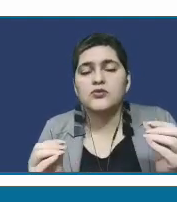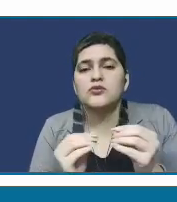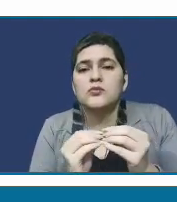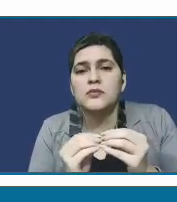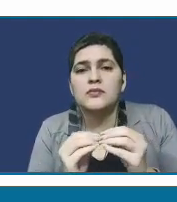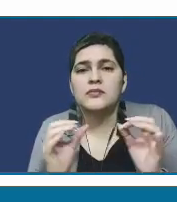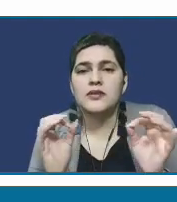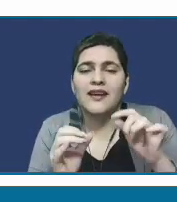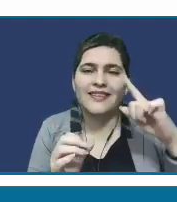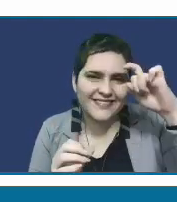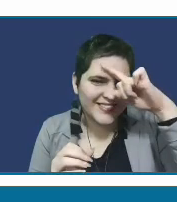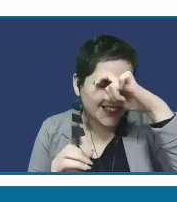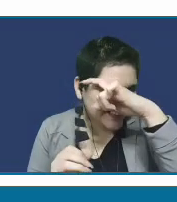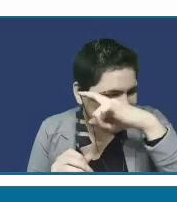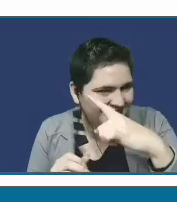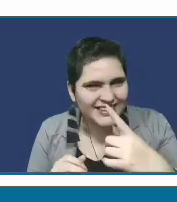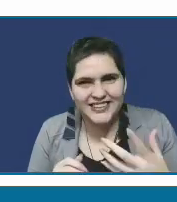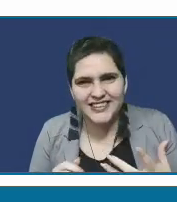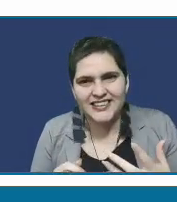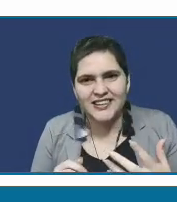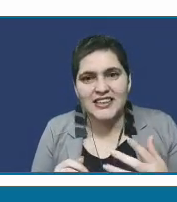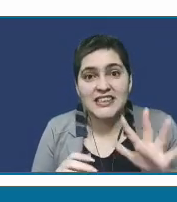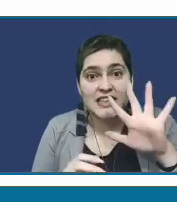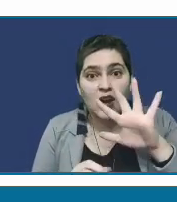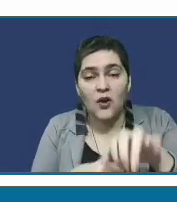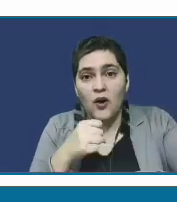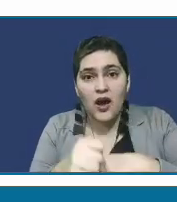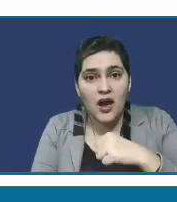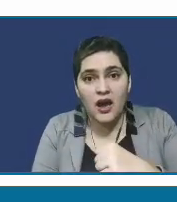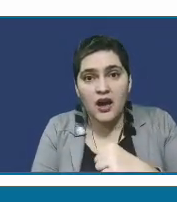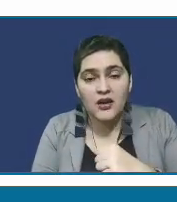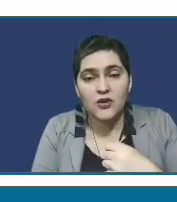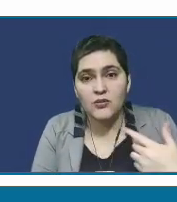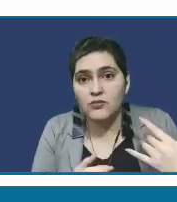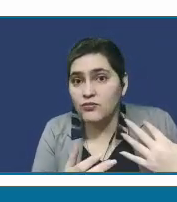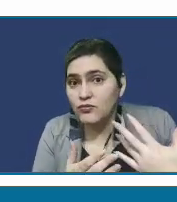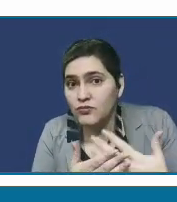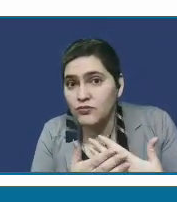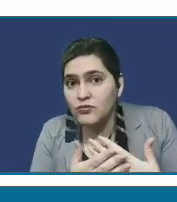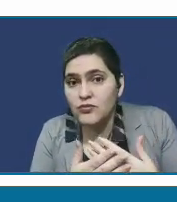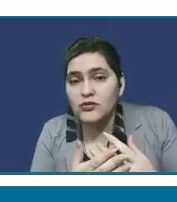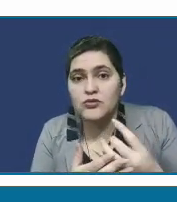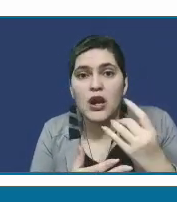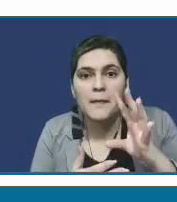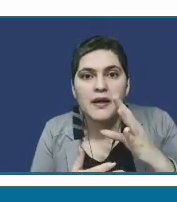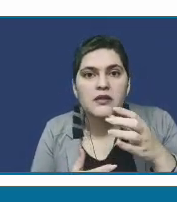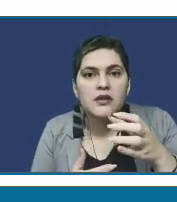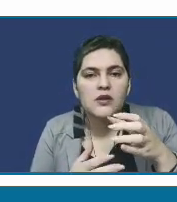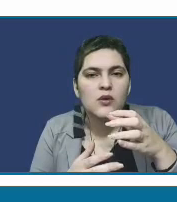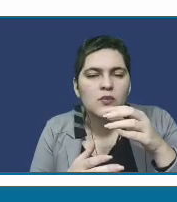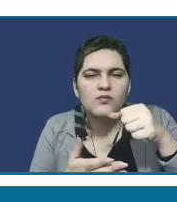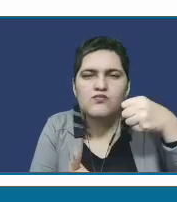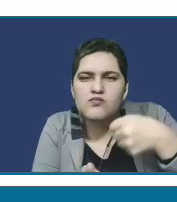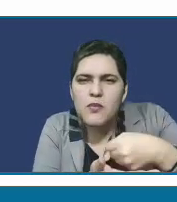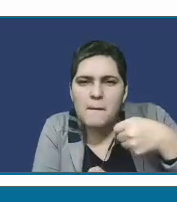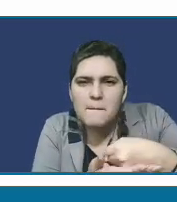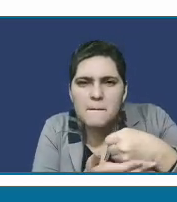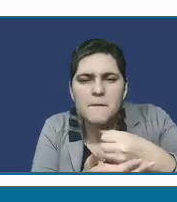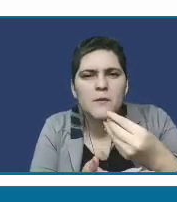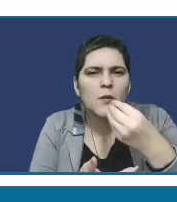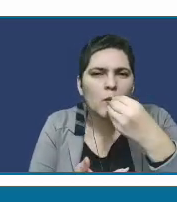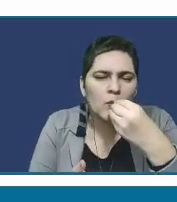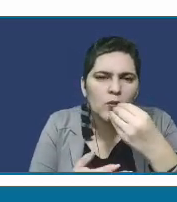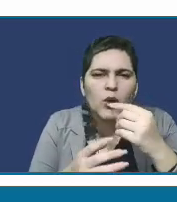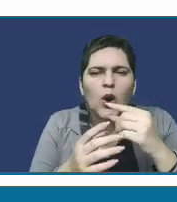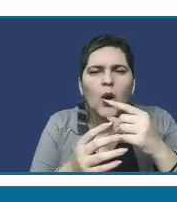dificultades de que puedo llegar a los 5 años y todavía consumo licuado o muy molido o solamente ciertas cosas,